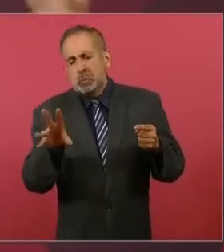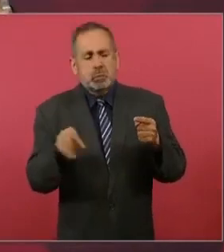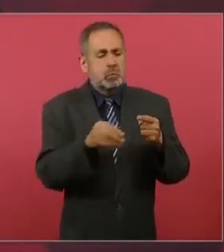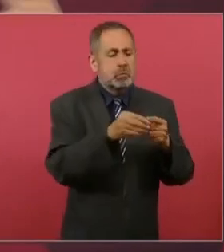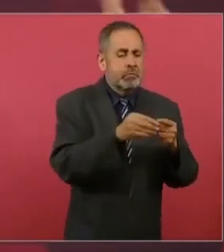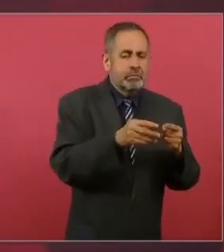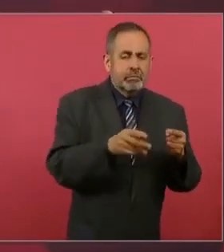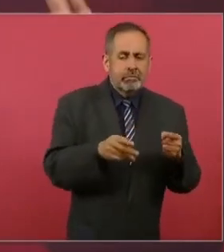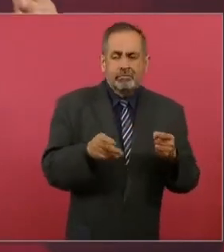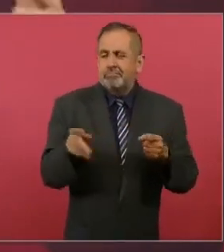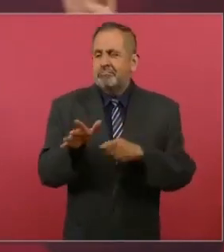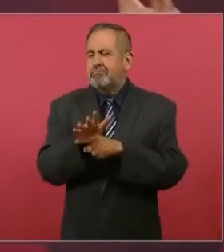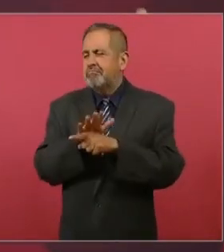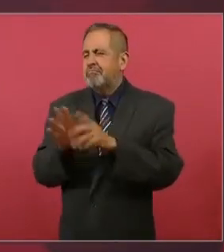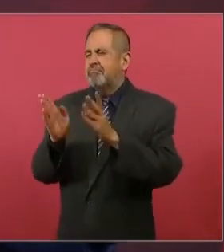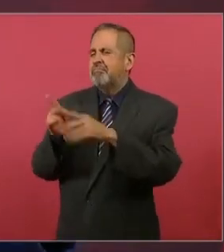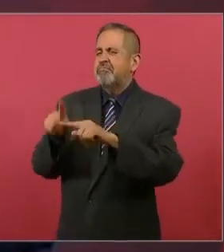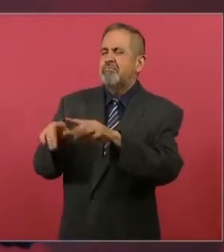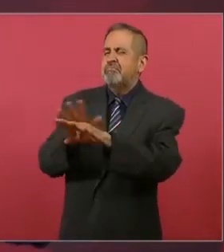que eso se podía manipular,